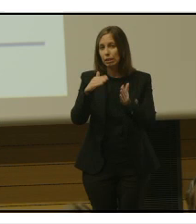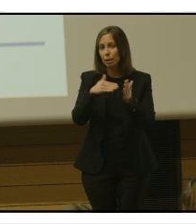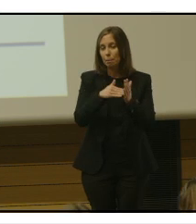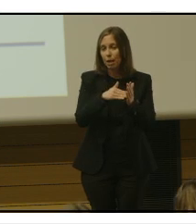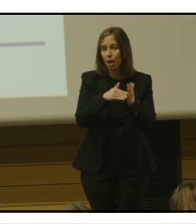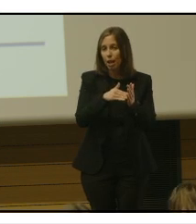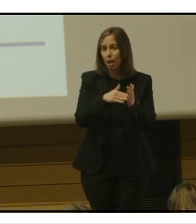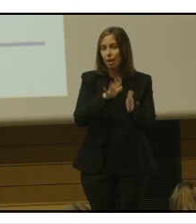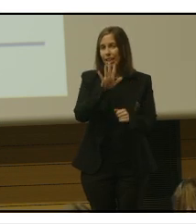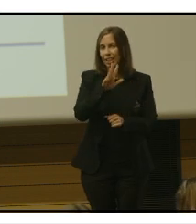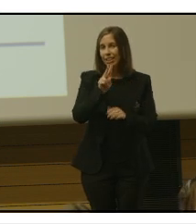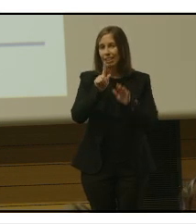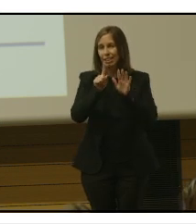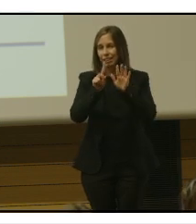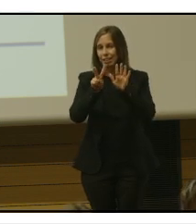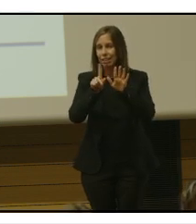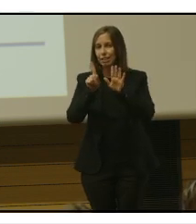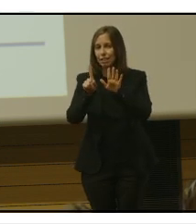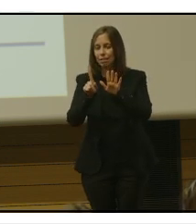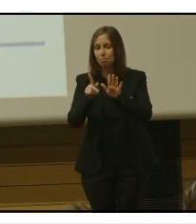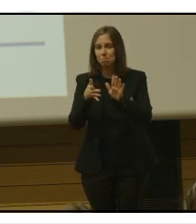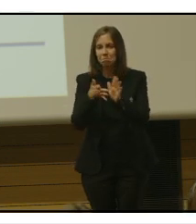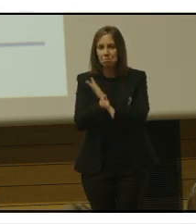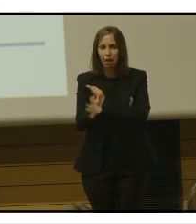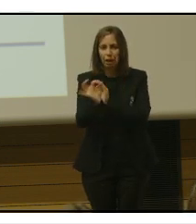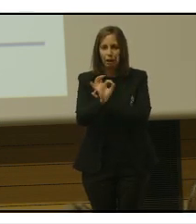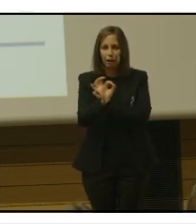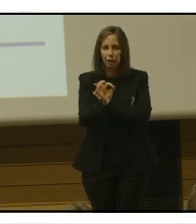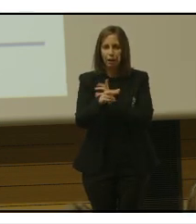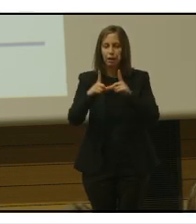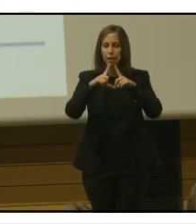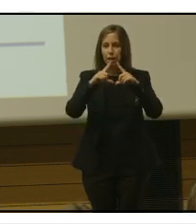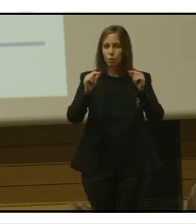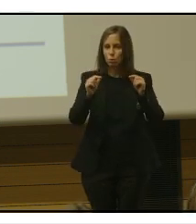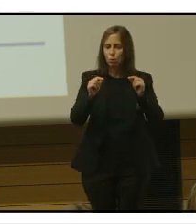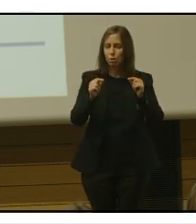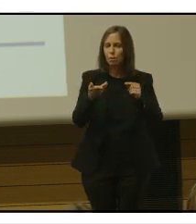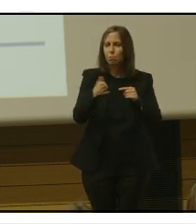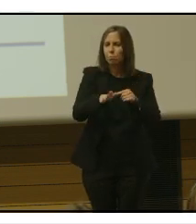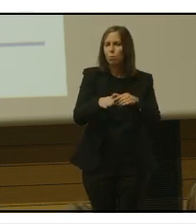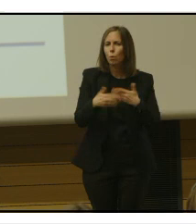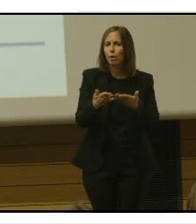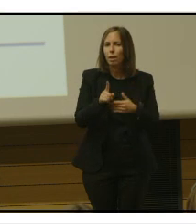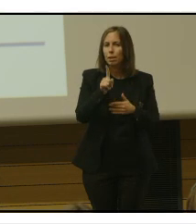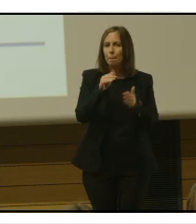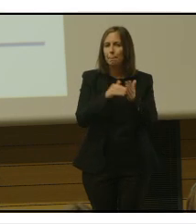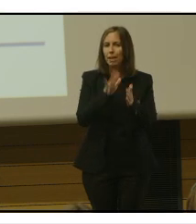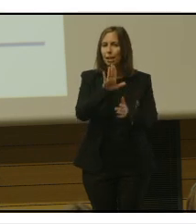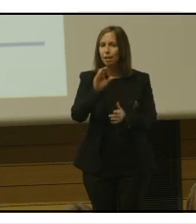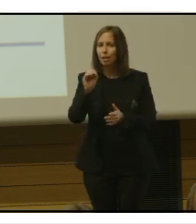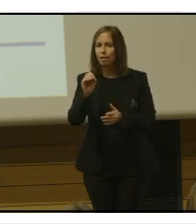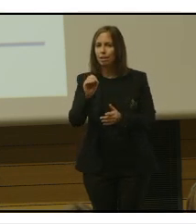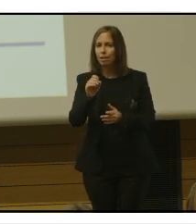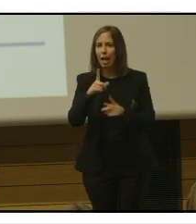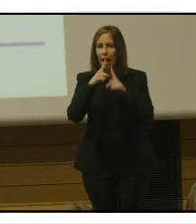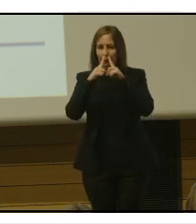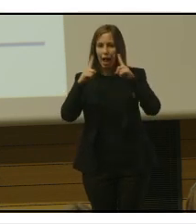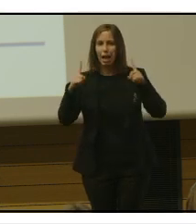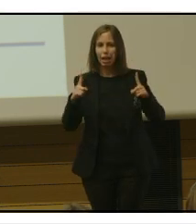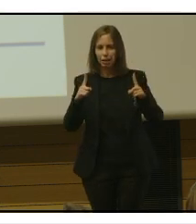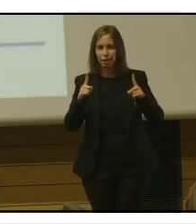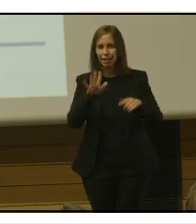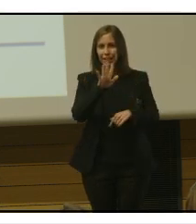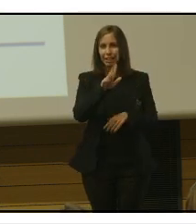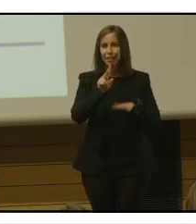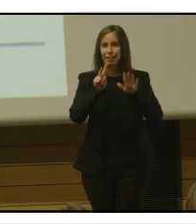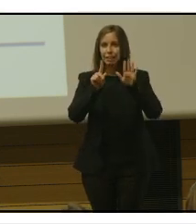60.576, es nada. Pues por ejemplo, en Asturias el consumo de tabaco produce 1.500 muertes al año, 576 en toda